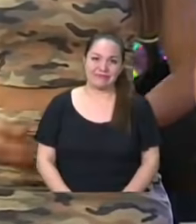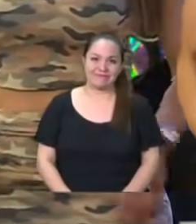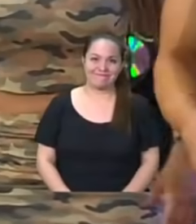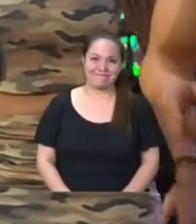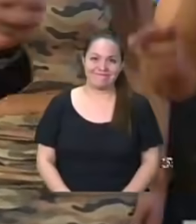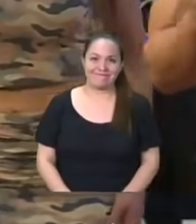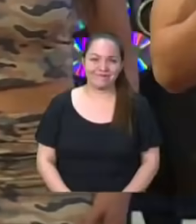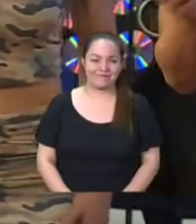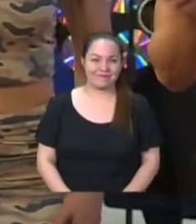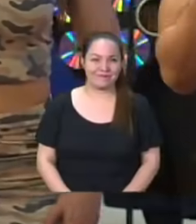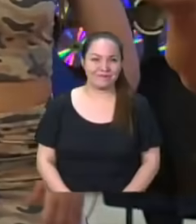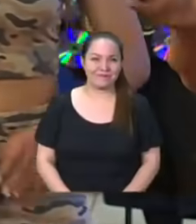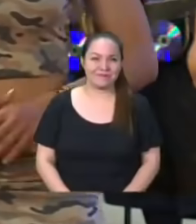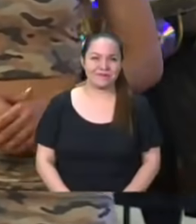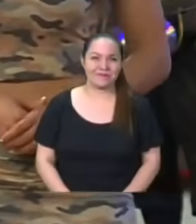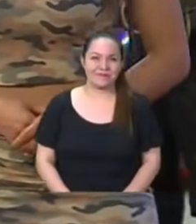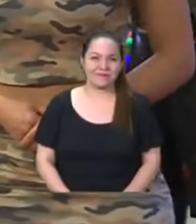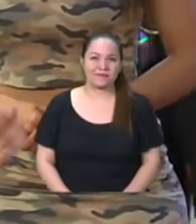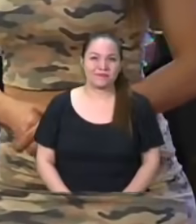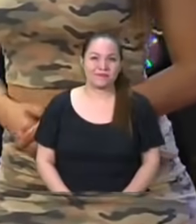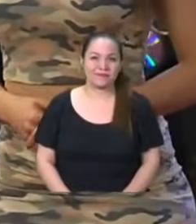¿verdad?